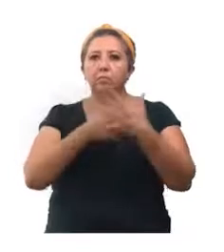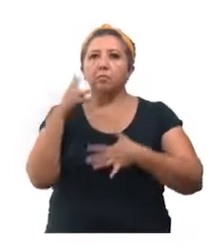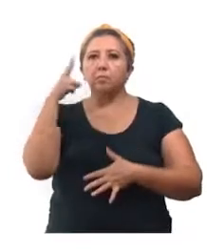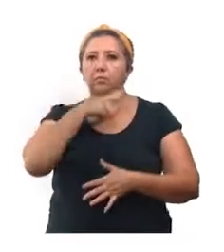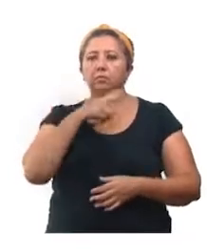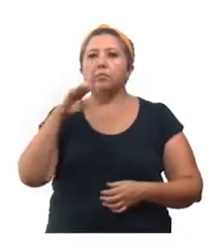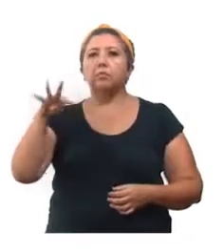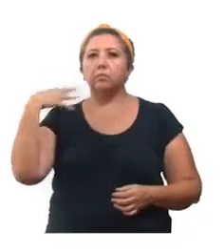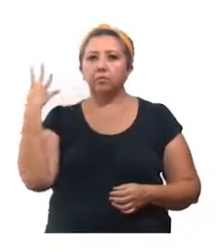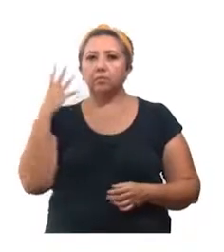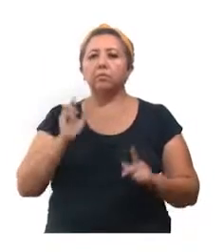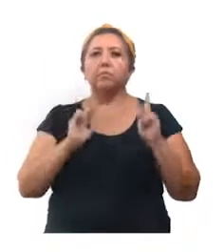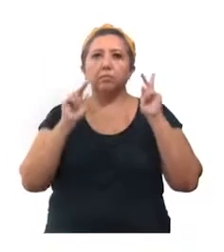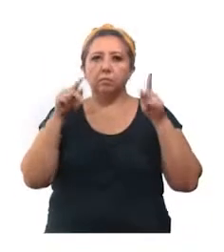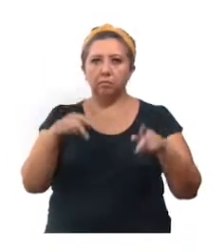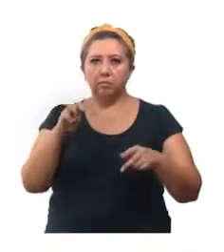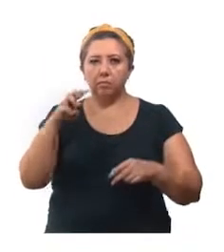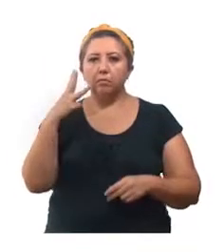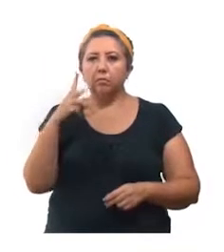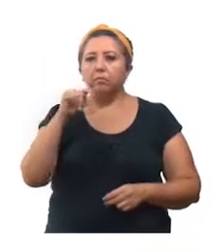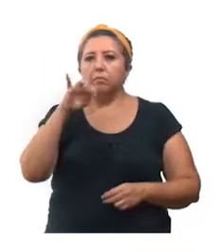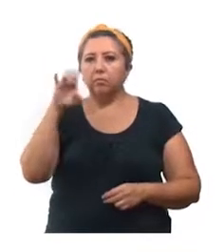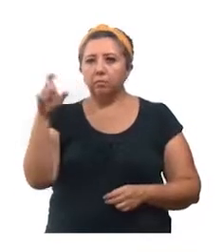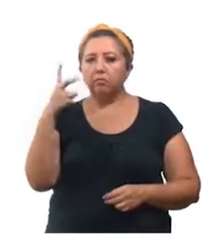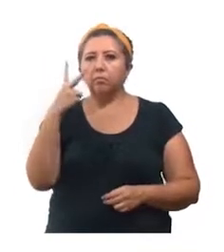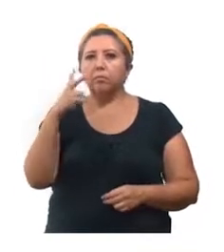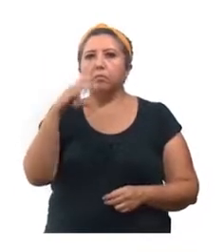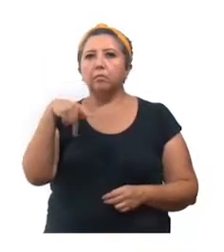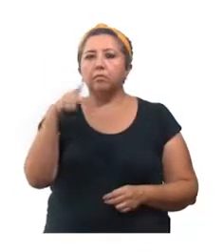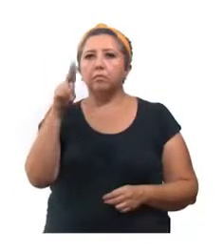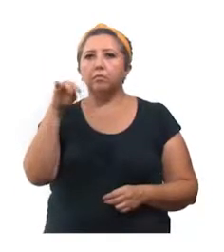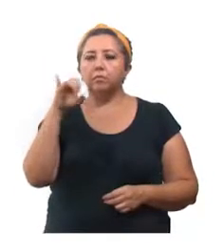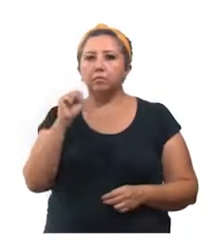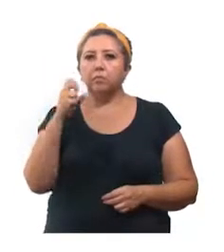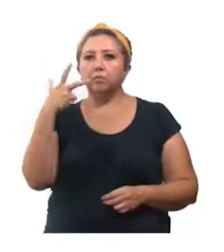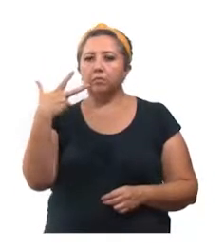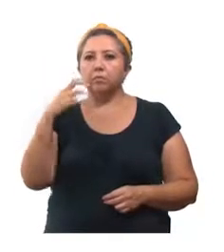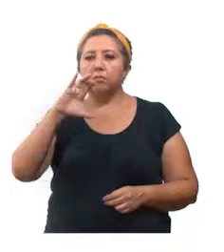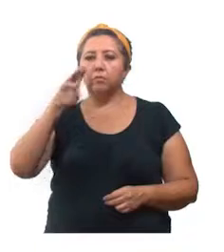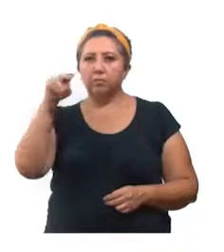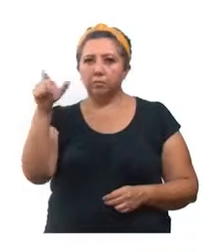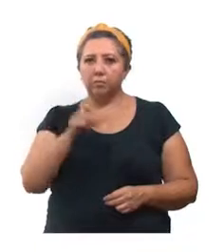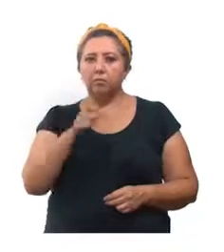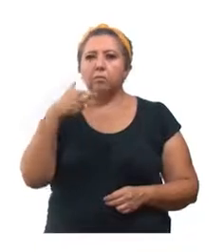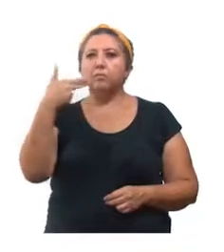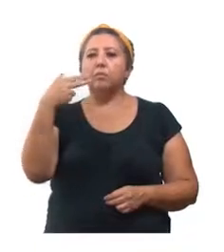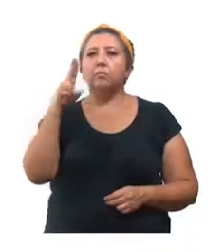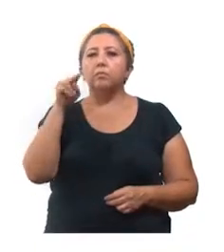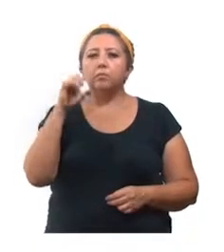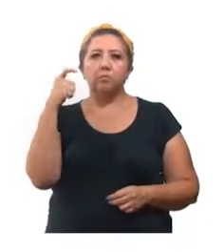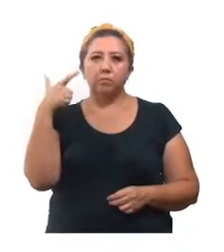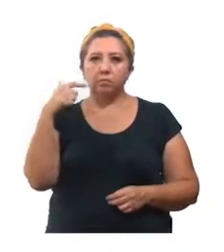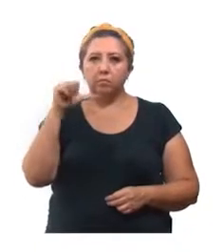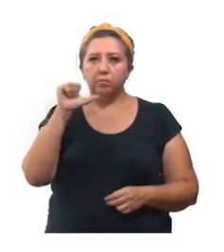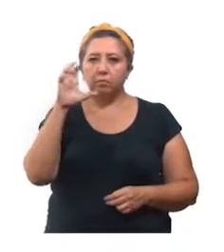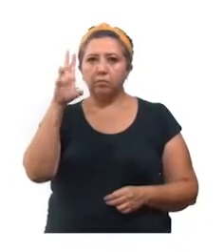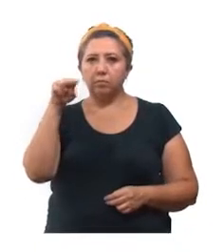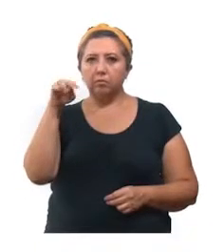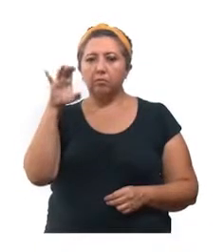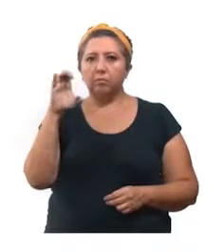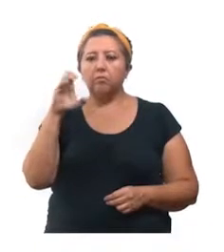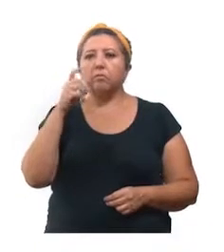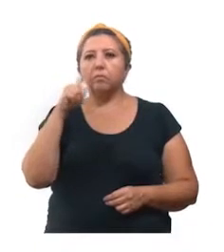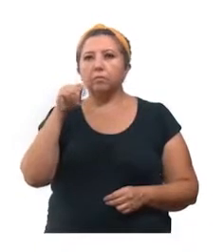Valladolid, 14 en Progreso, 3 en Ticul, 12 en Canacín, 8 en Chemash y en Junucmá, 7 en Acanqué,